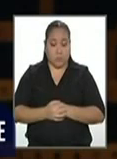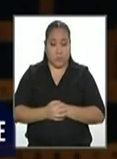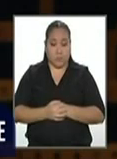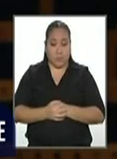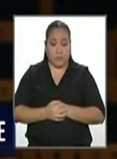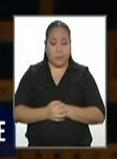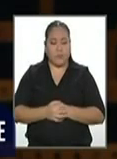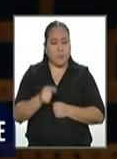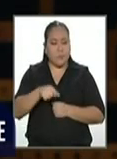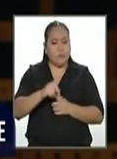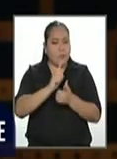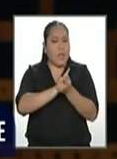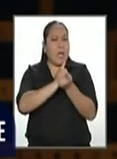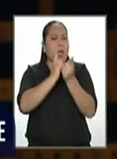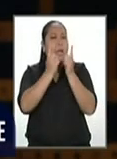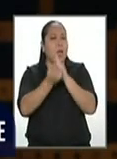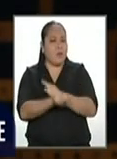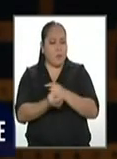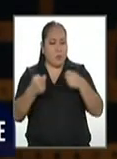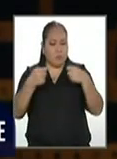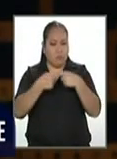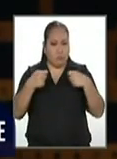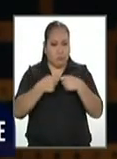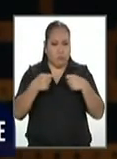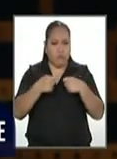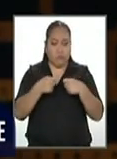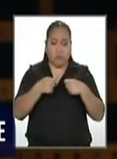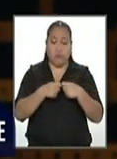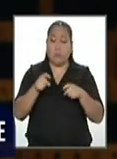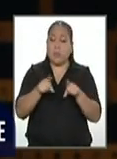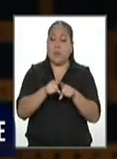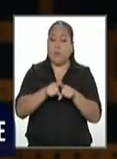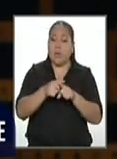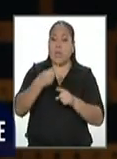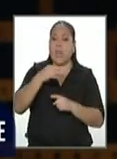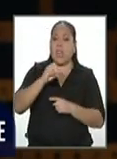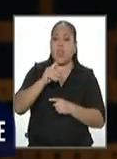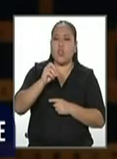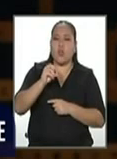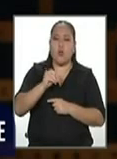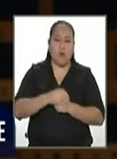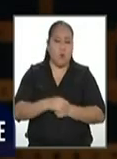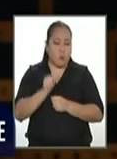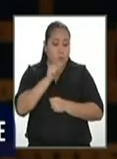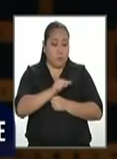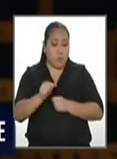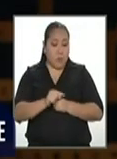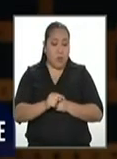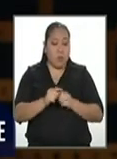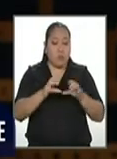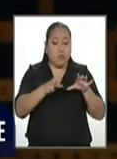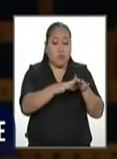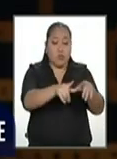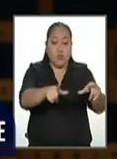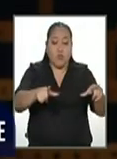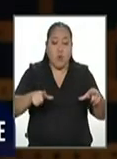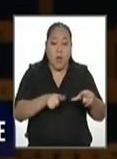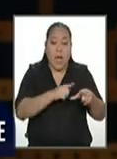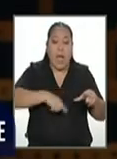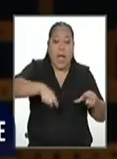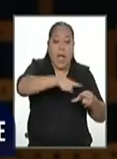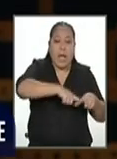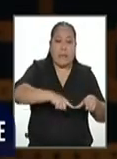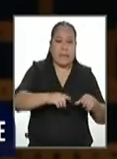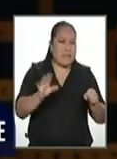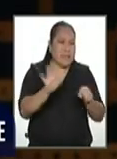transición energética y eléctrica, y también en hidrocarburos, y hay un yacimiento muy rico en litio.